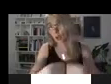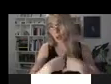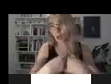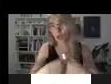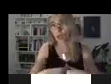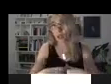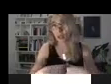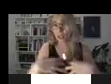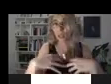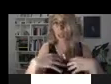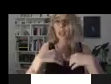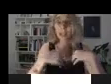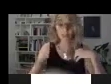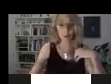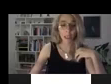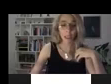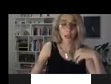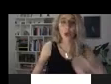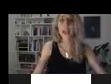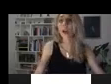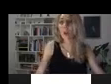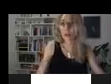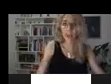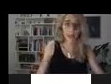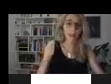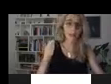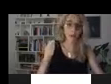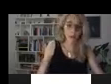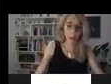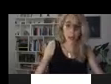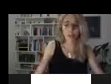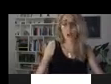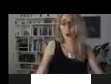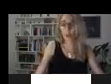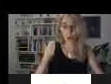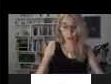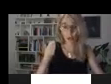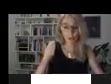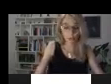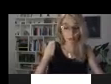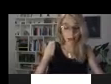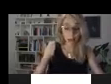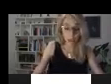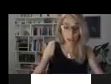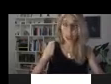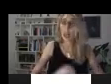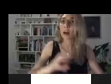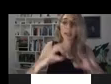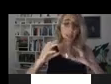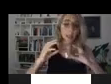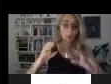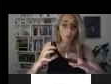están abocados al arte latinoamericano encuentran, tanto en Miami como en